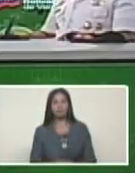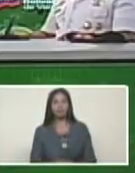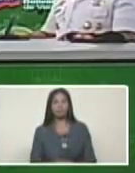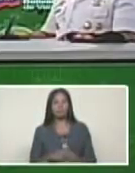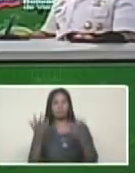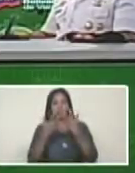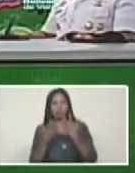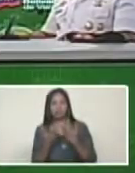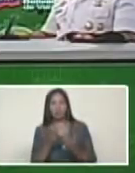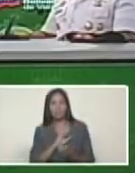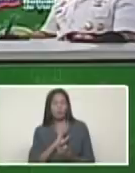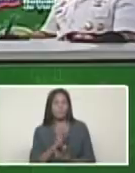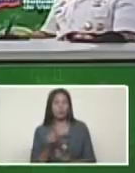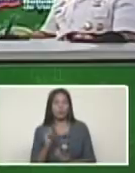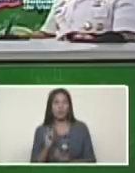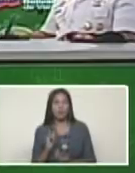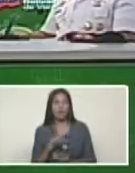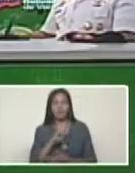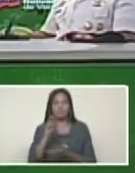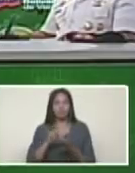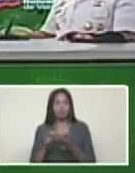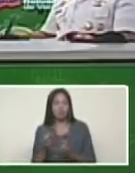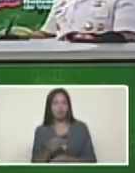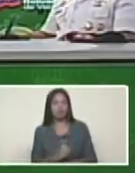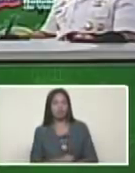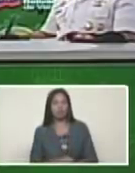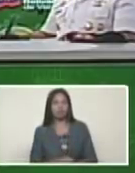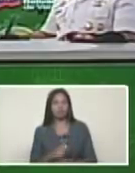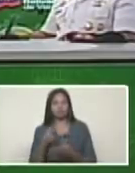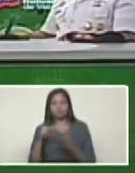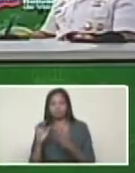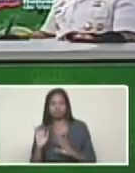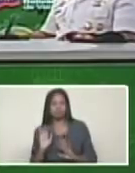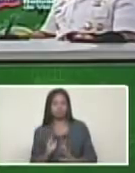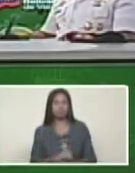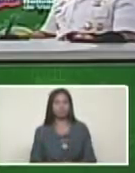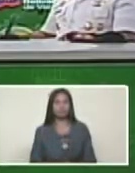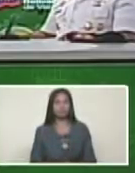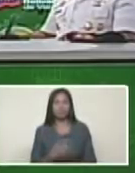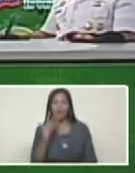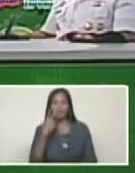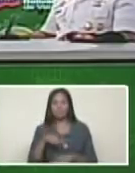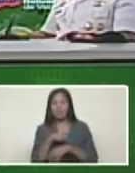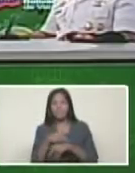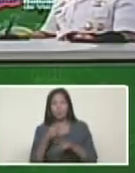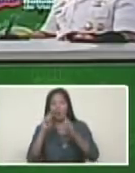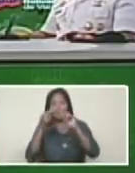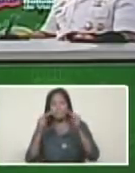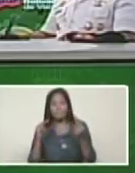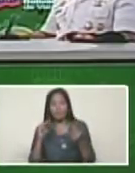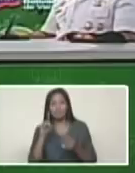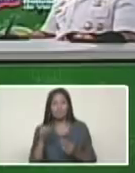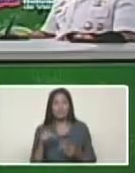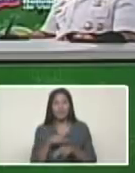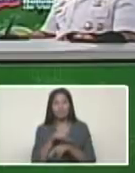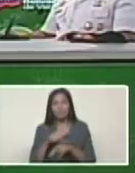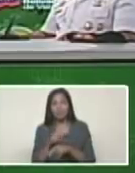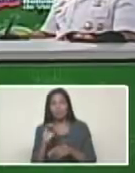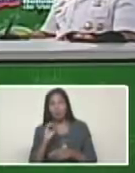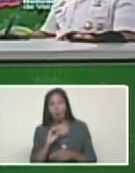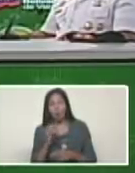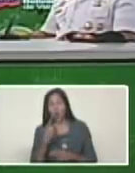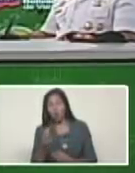conflicto local, conflicto nacional, etcétera, en tiempos de paz o en tiempos de no